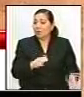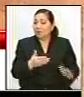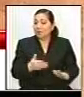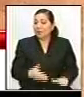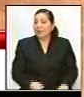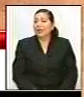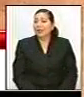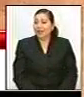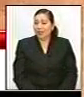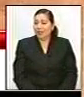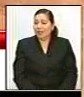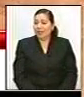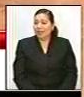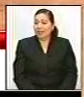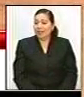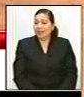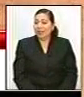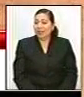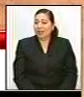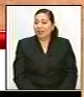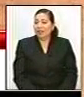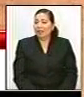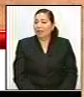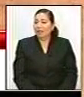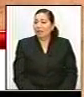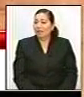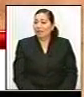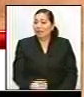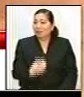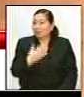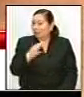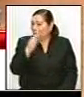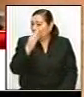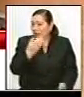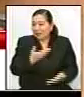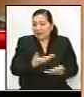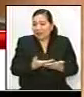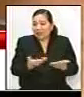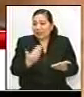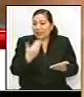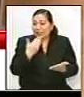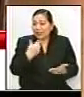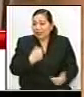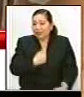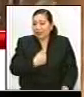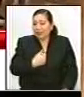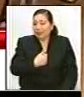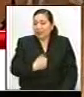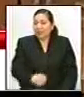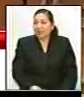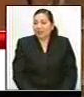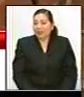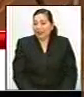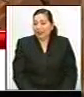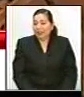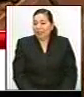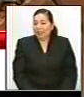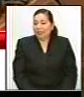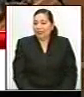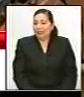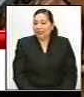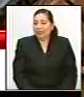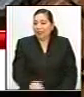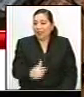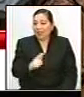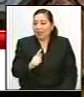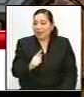ya. ¿Muerta? No, si yo no sé nada, yo no. ¿Tú sabes quién soy yo? Me dijo mi esposo, eres